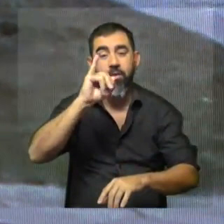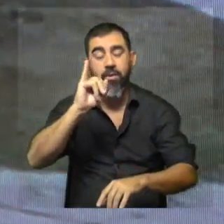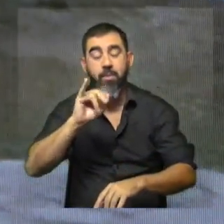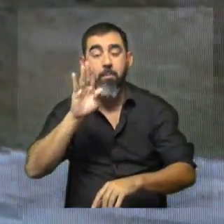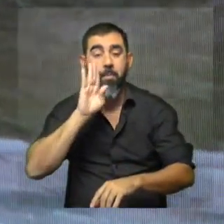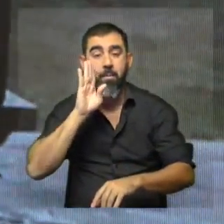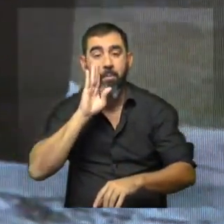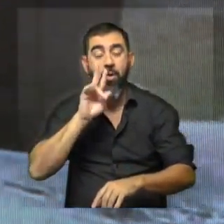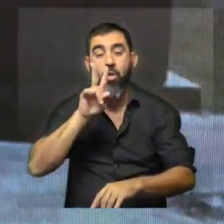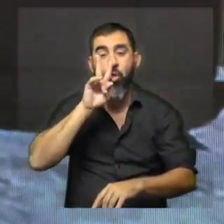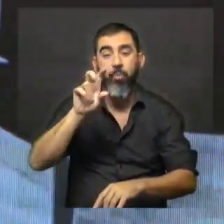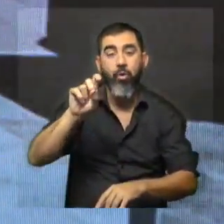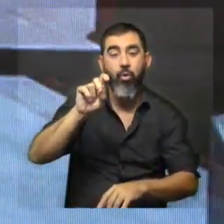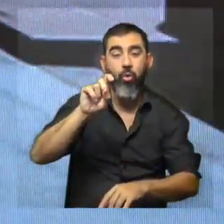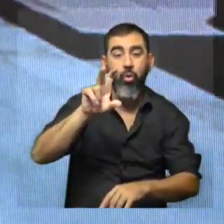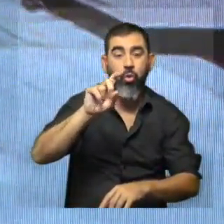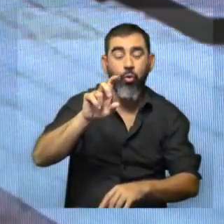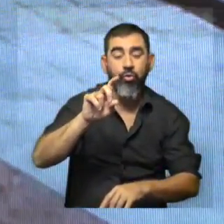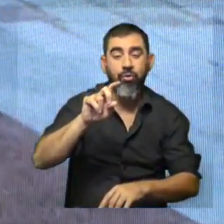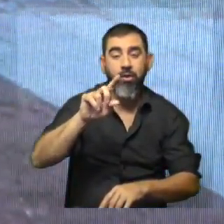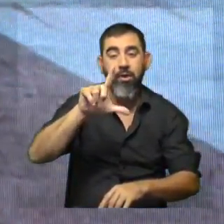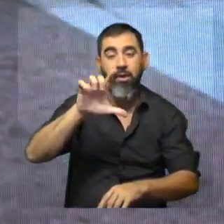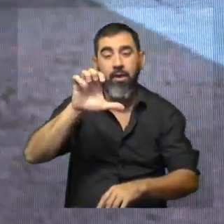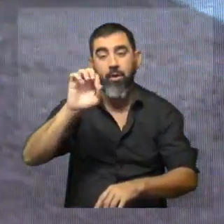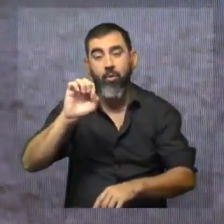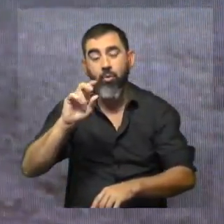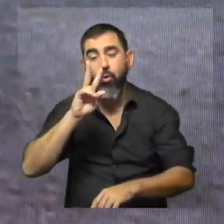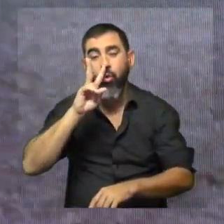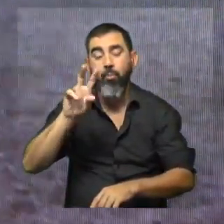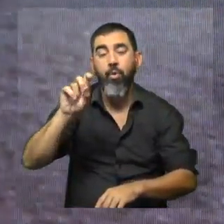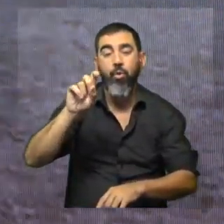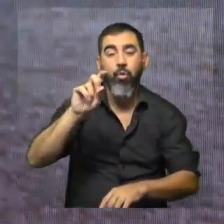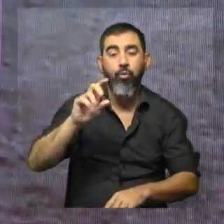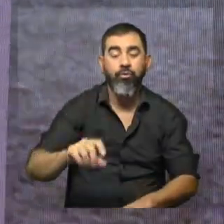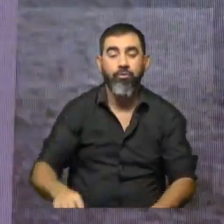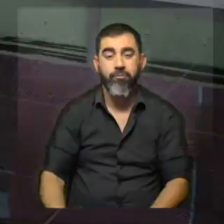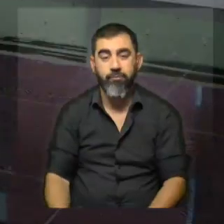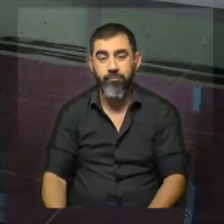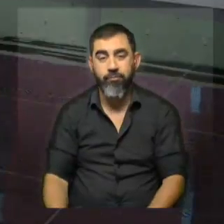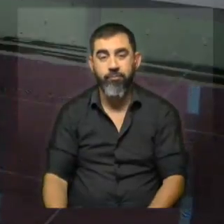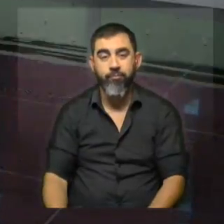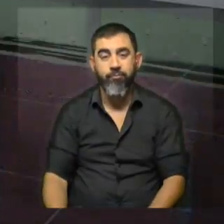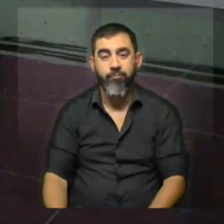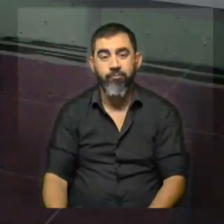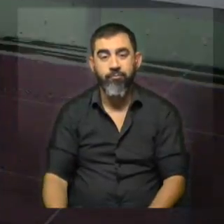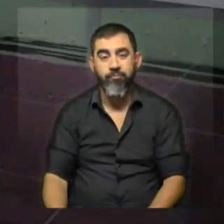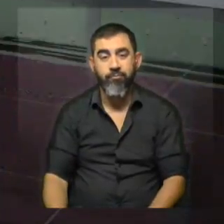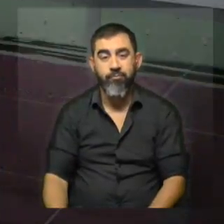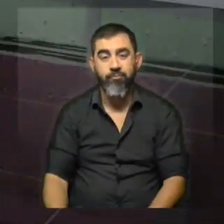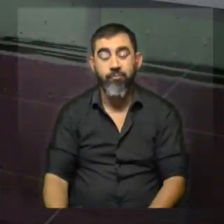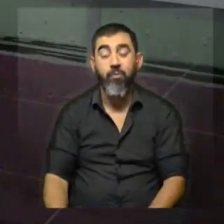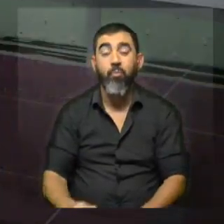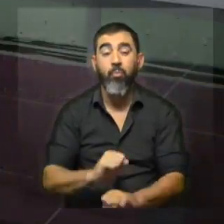Y en el 2012. Y parece que Leo. En 2012. Cerró sesión. Capaz que tenemos que consultar al servicio